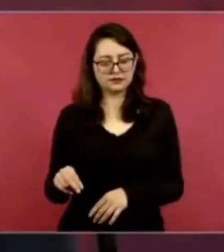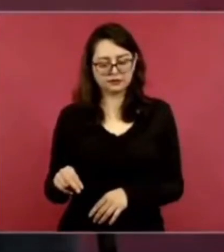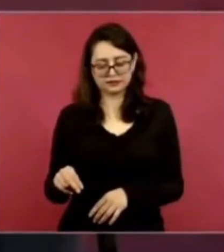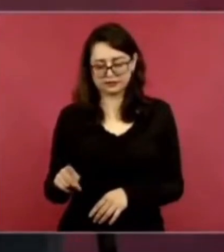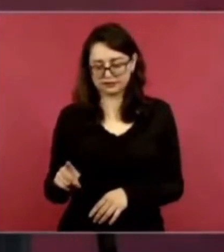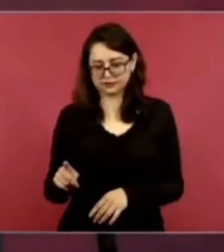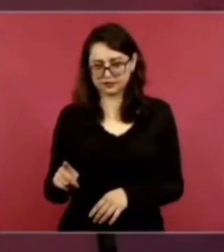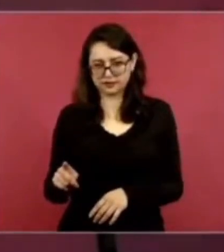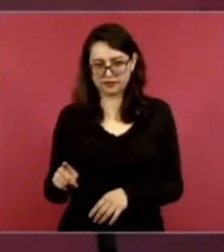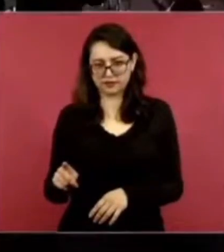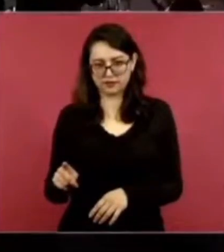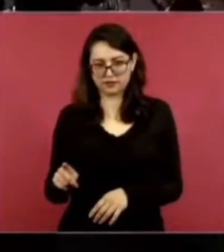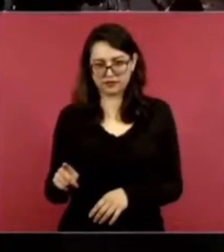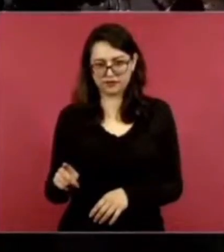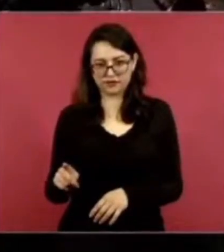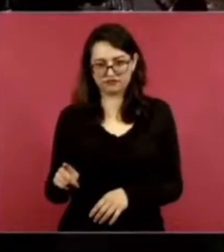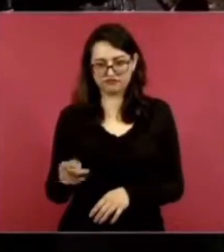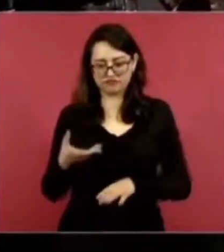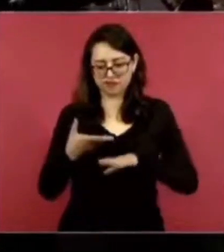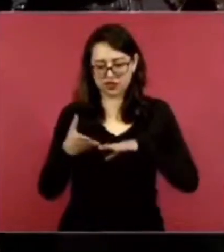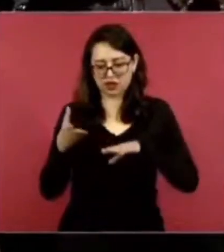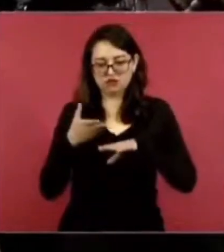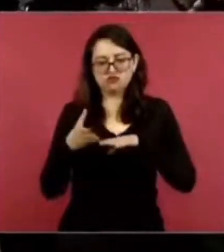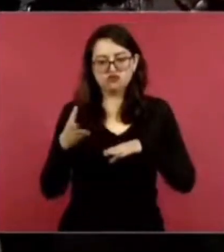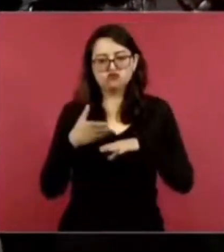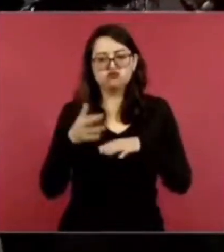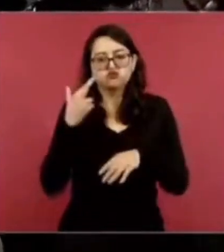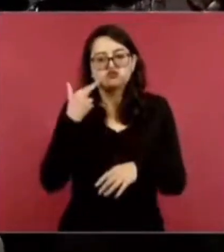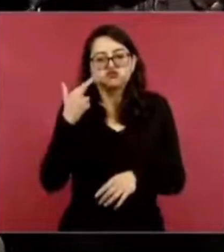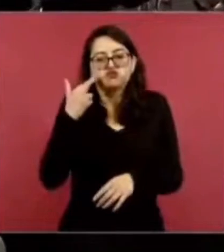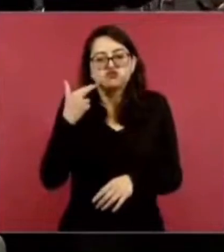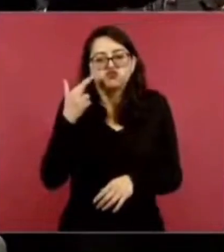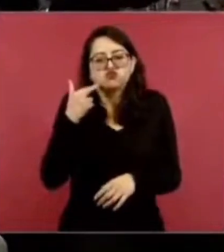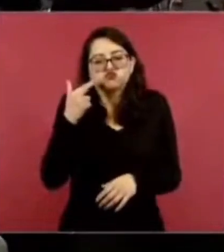no, que el blanquito que es como un ratoncito,